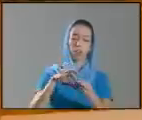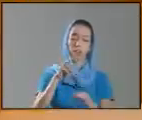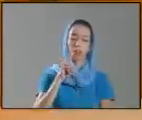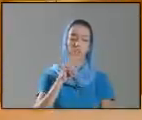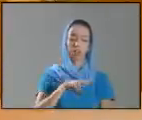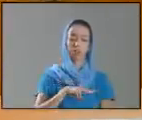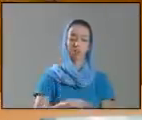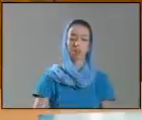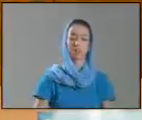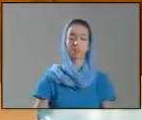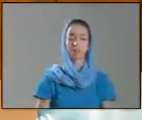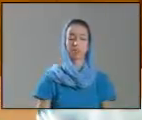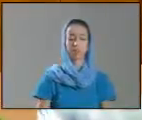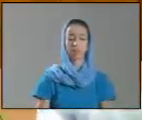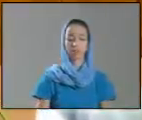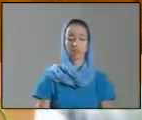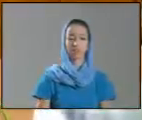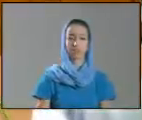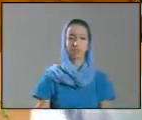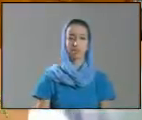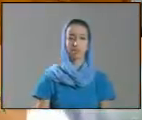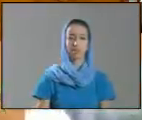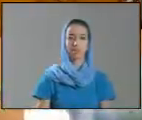darás esa oportunidad de llegar a ser